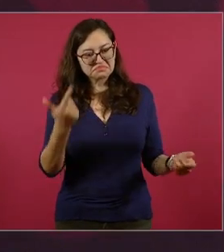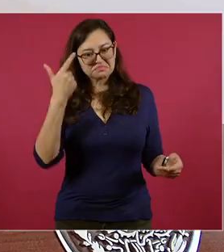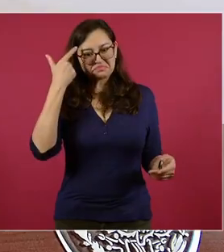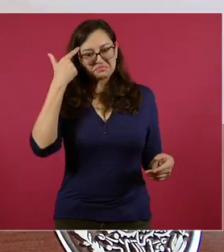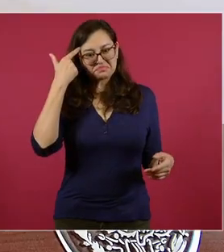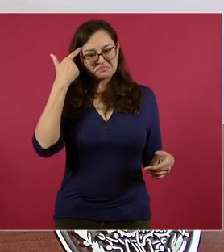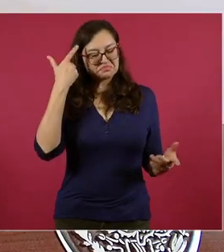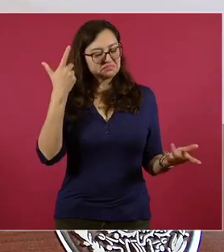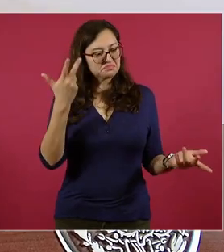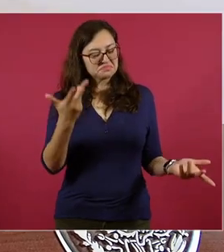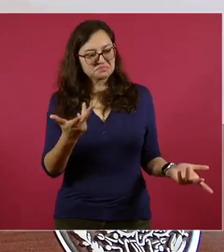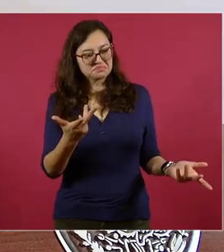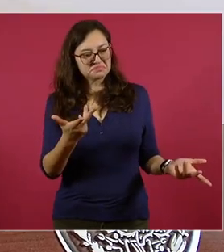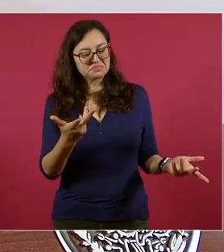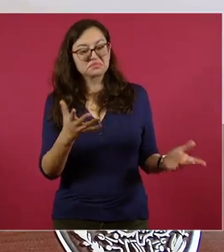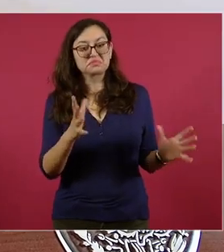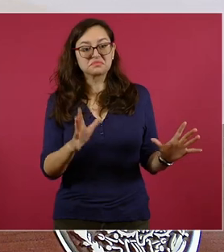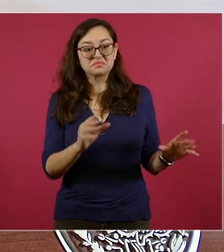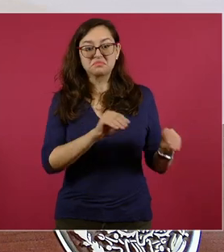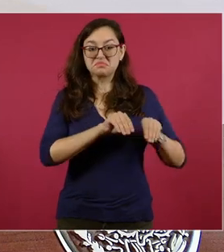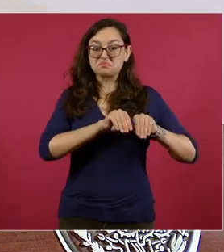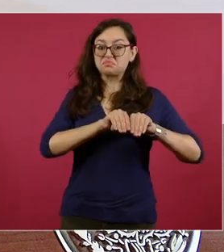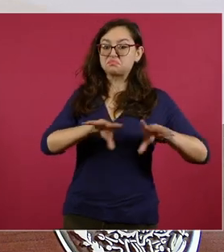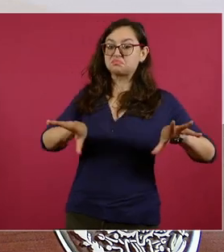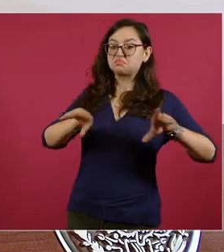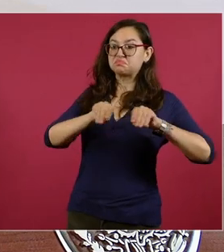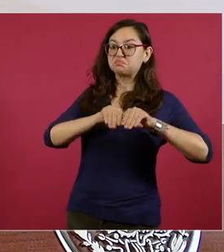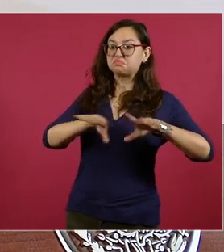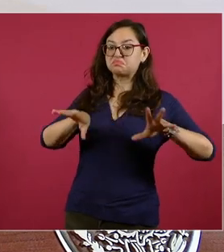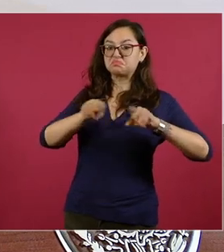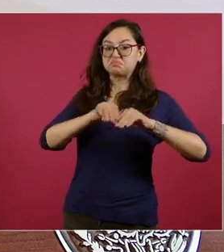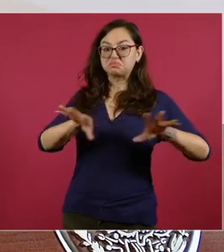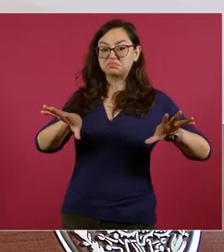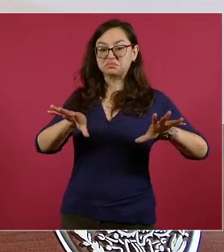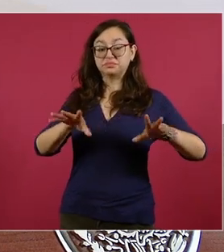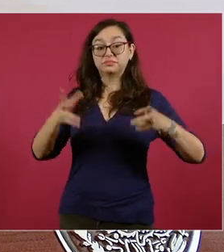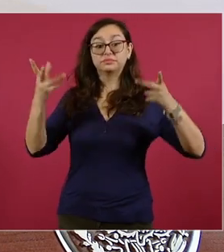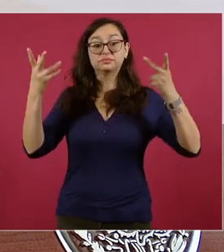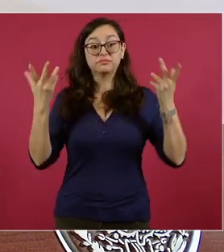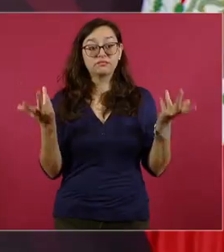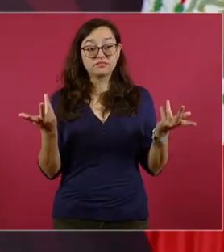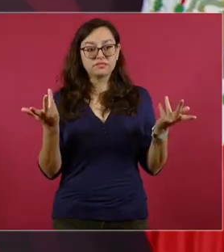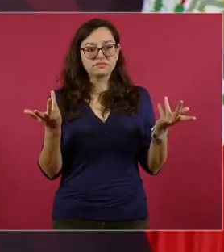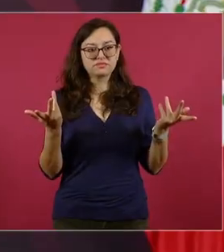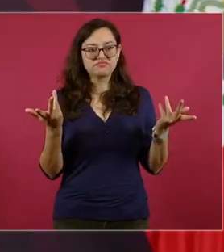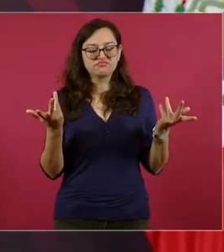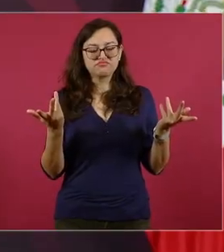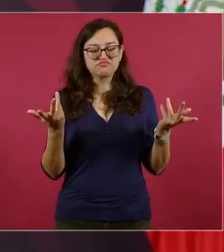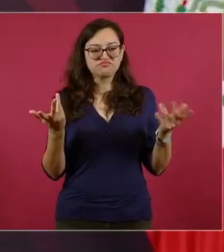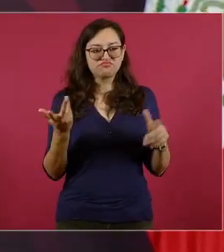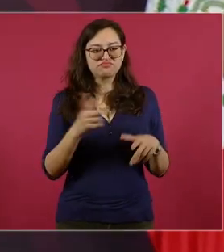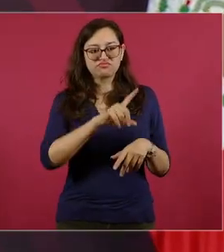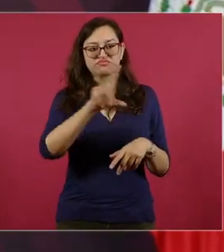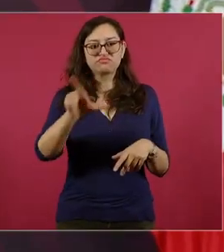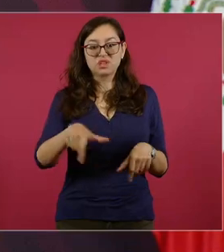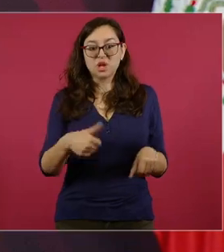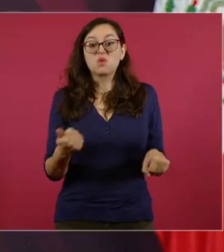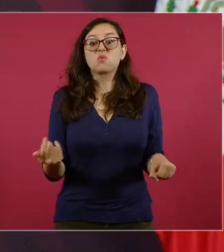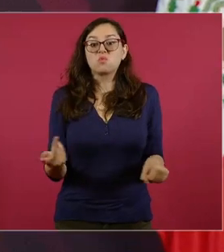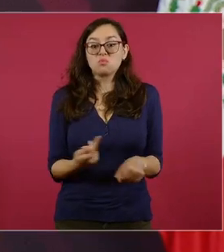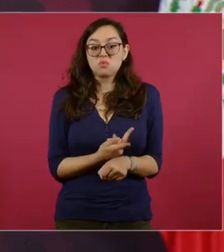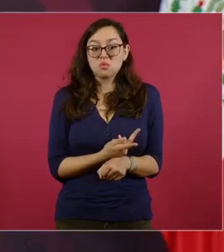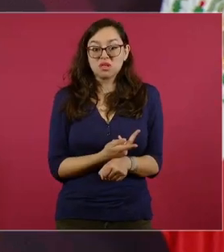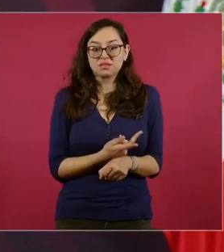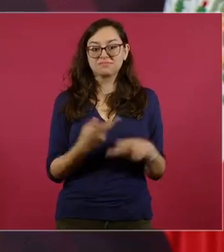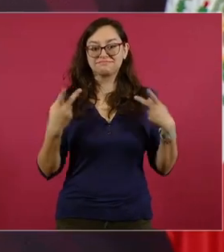conciencia, de información, de confianza